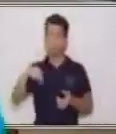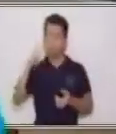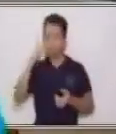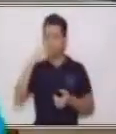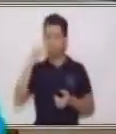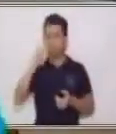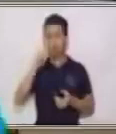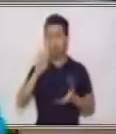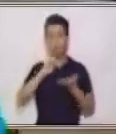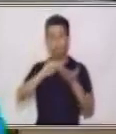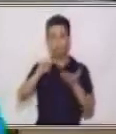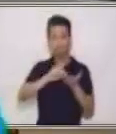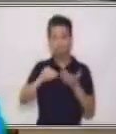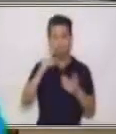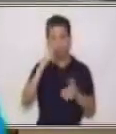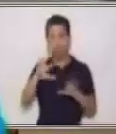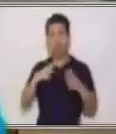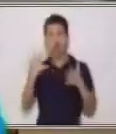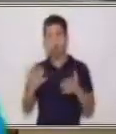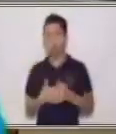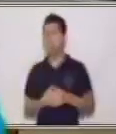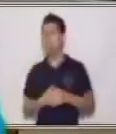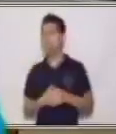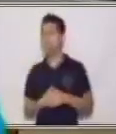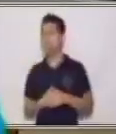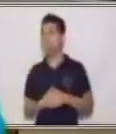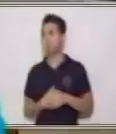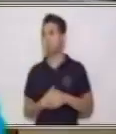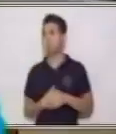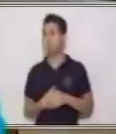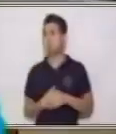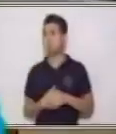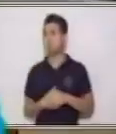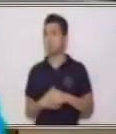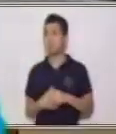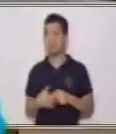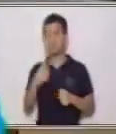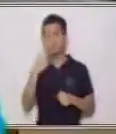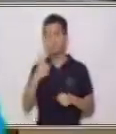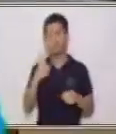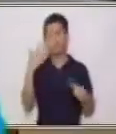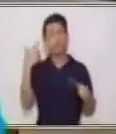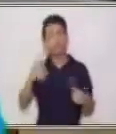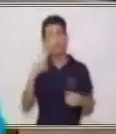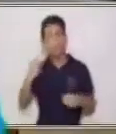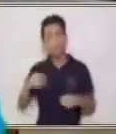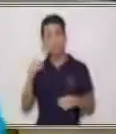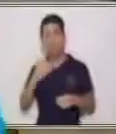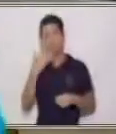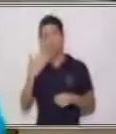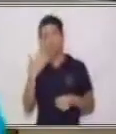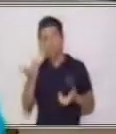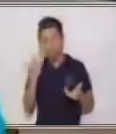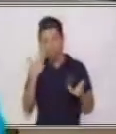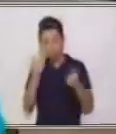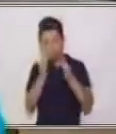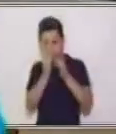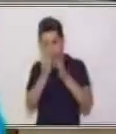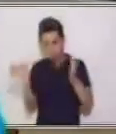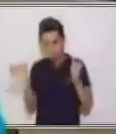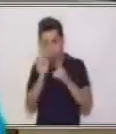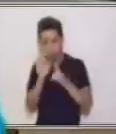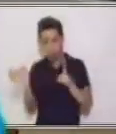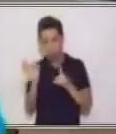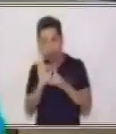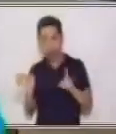esta, pues va a implicar también la comprensión y la rápida y fácil decodificación de este mensaje.